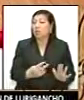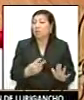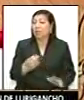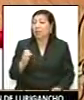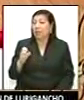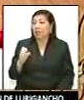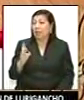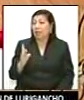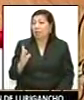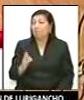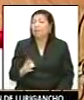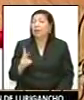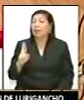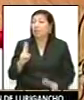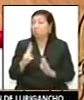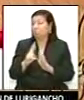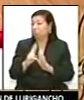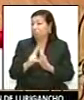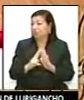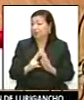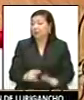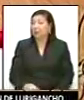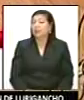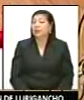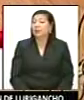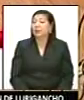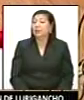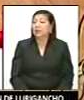018-019-97-EF y la resolución